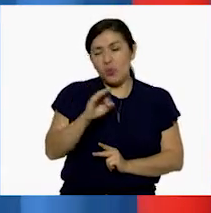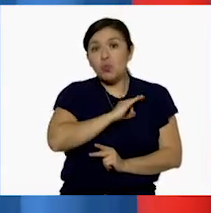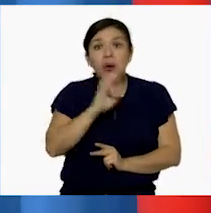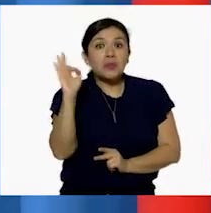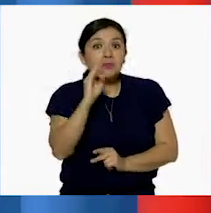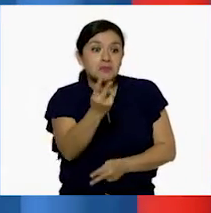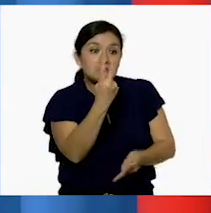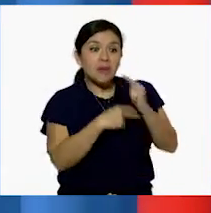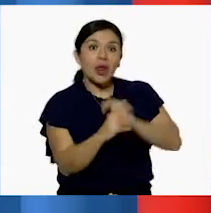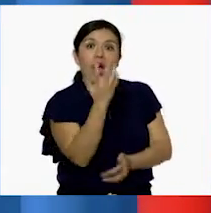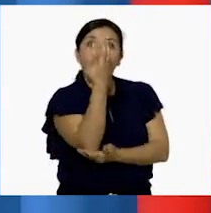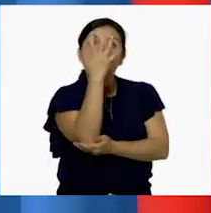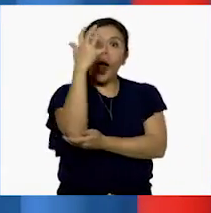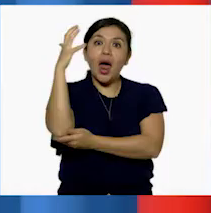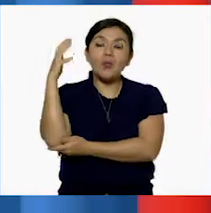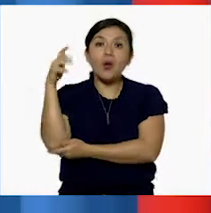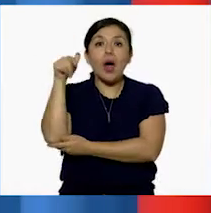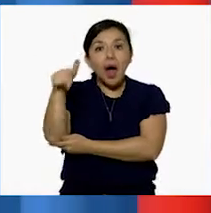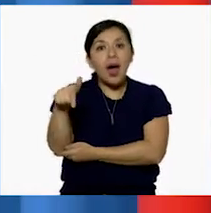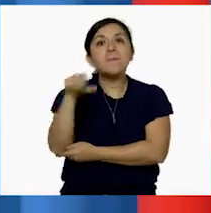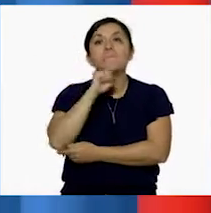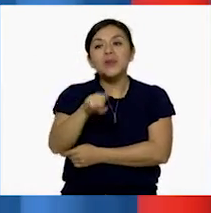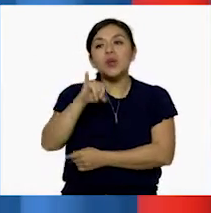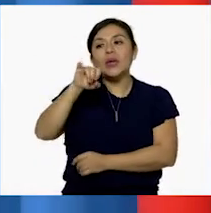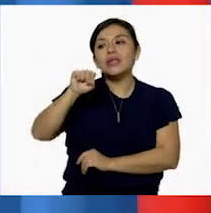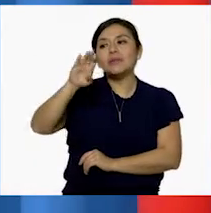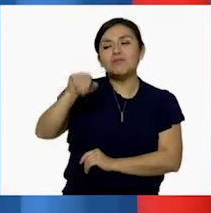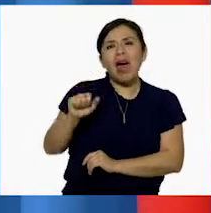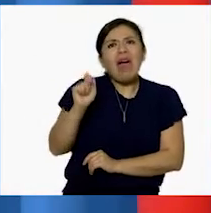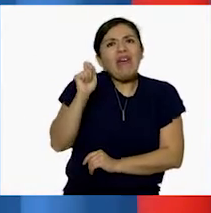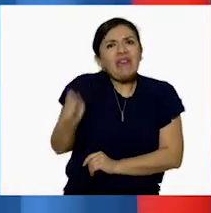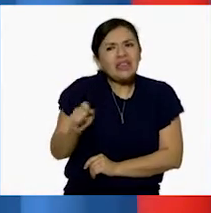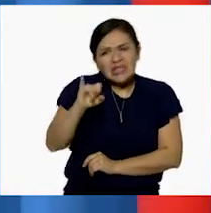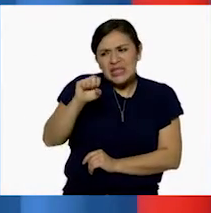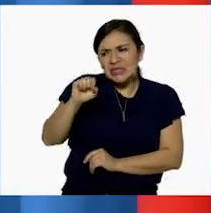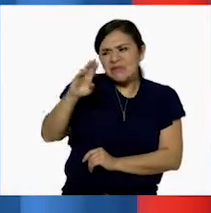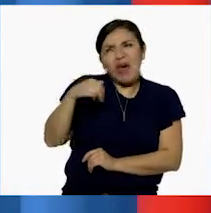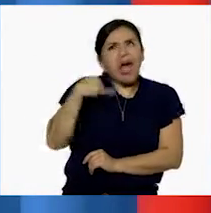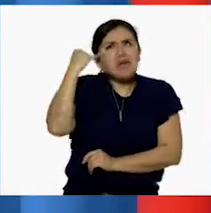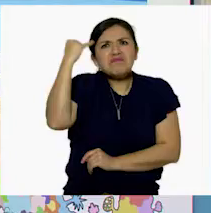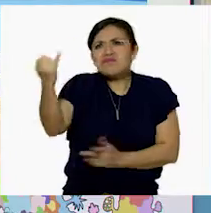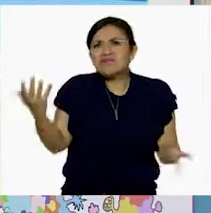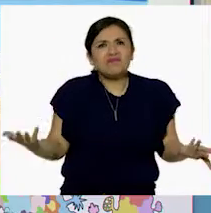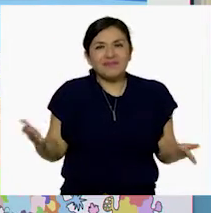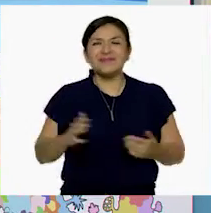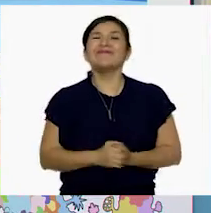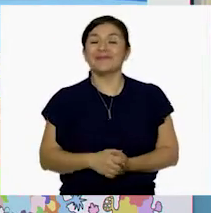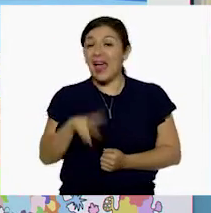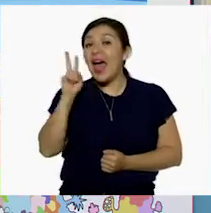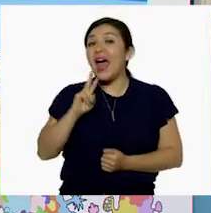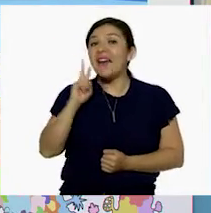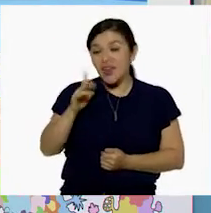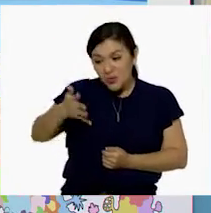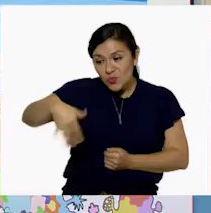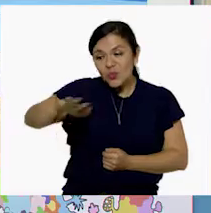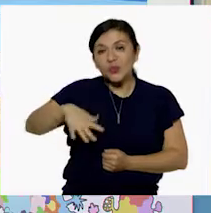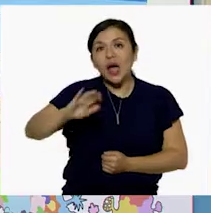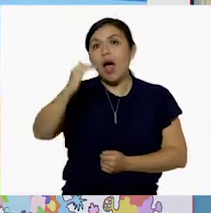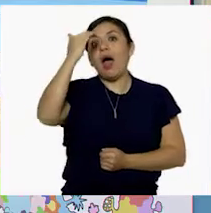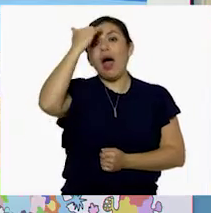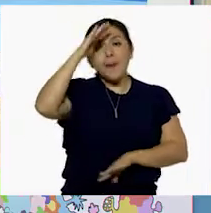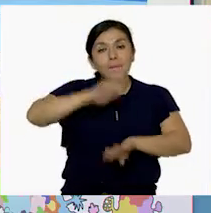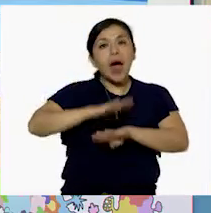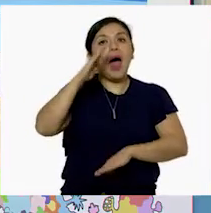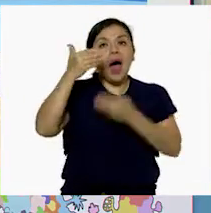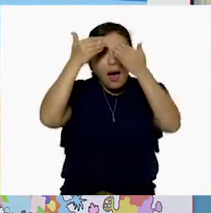árbol que se desarrollará en el izba. Y no sé qué es, no me puedo imaginar nada. Pues adelante, María, es muy probable que el conocimiento